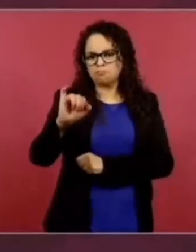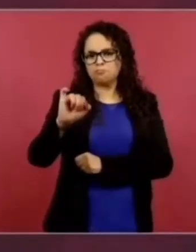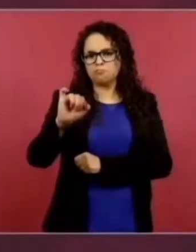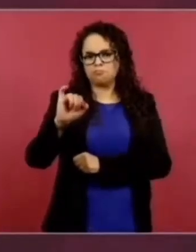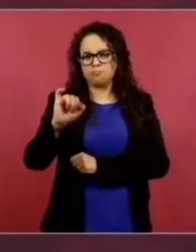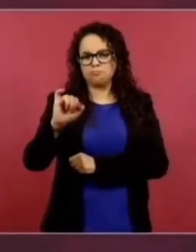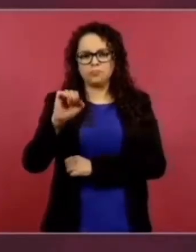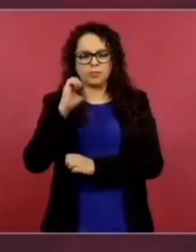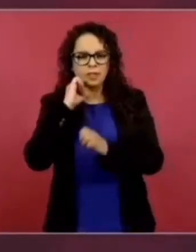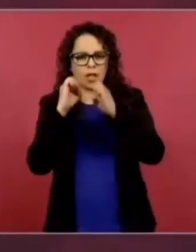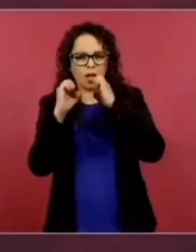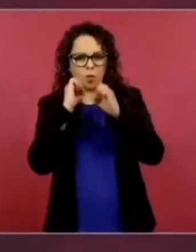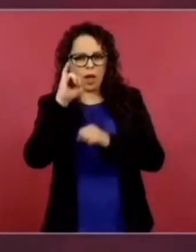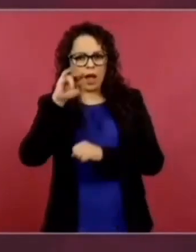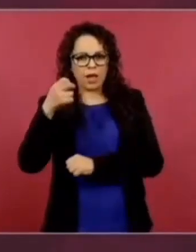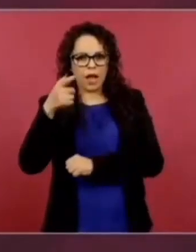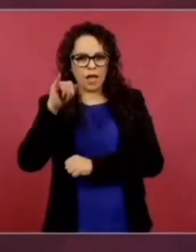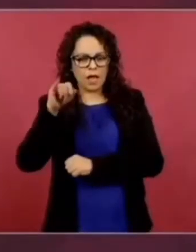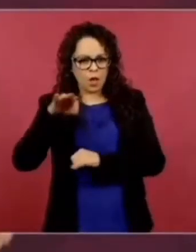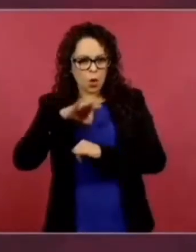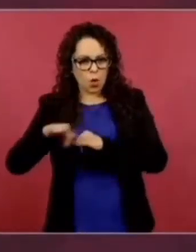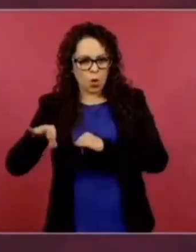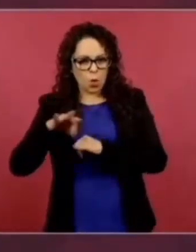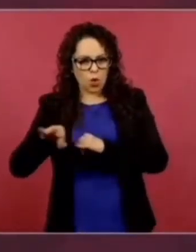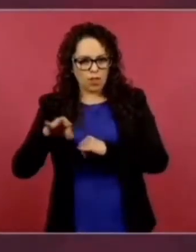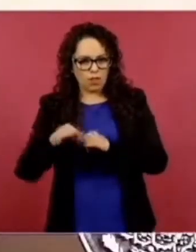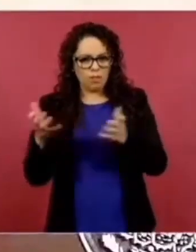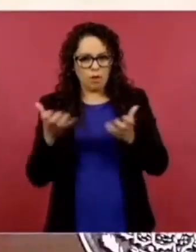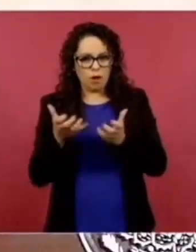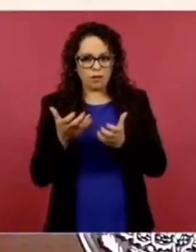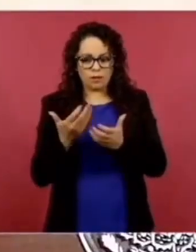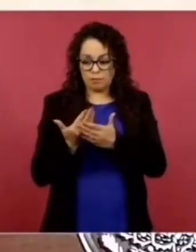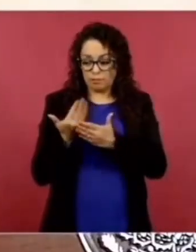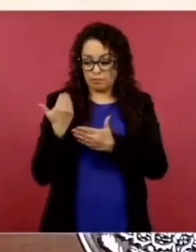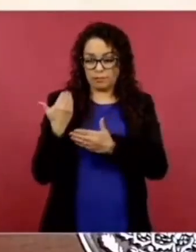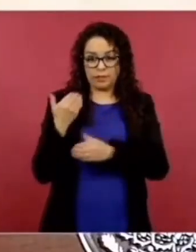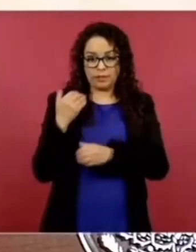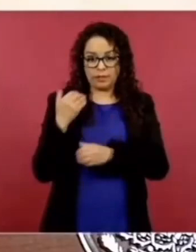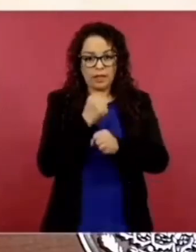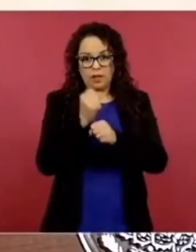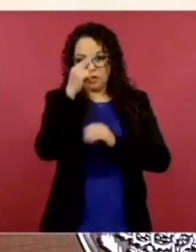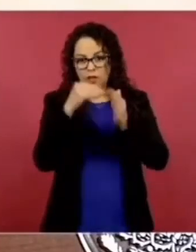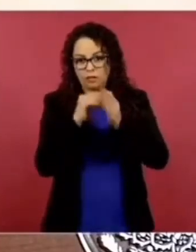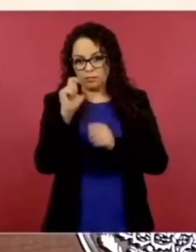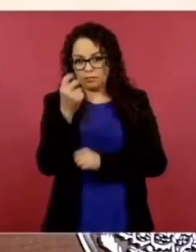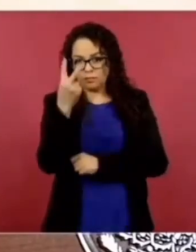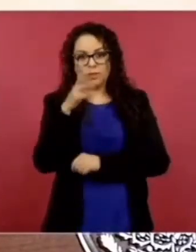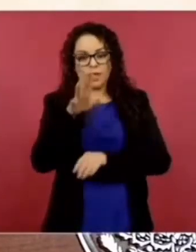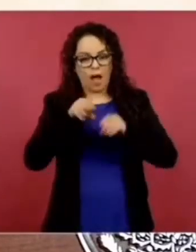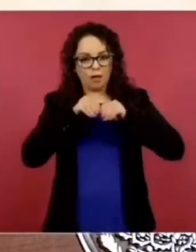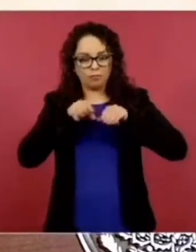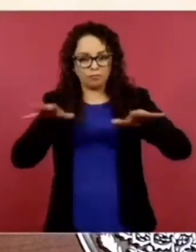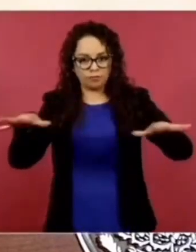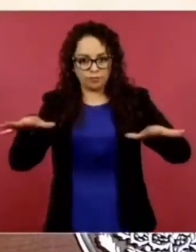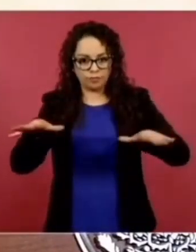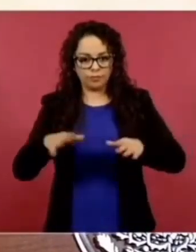levantó en el 22, se acaba de dar a conocer. En el